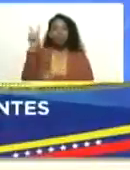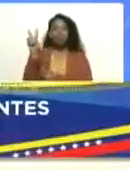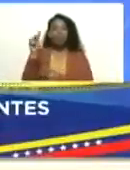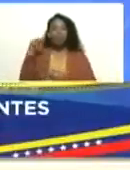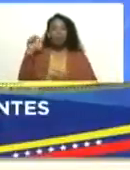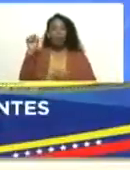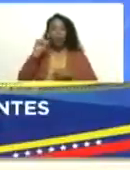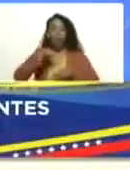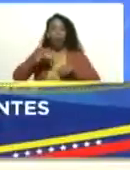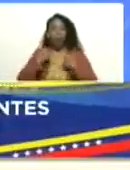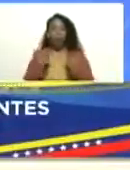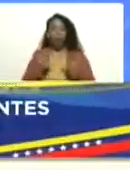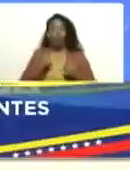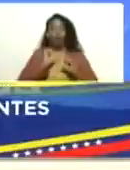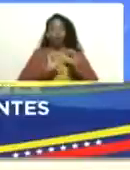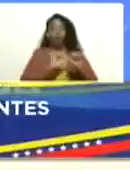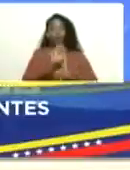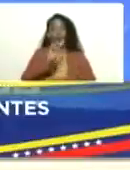siglo XXI.